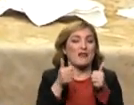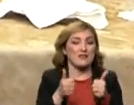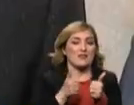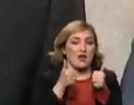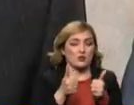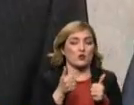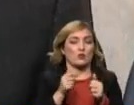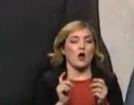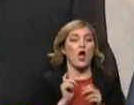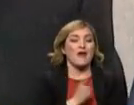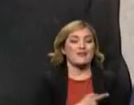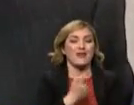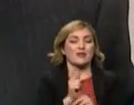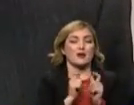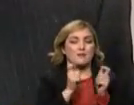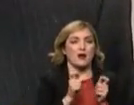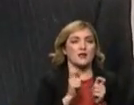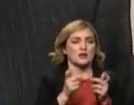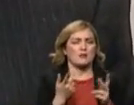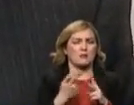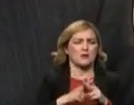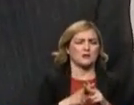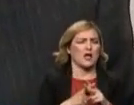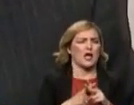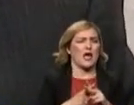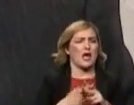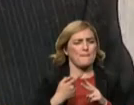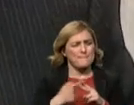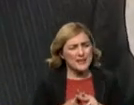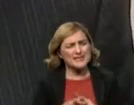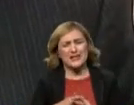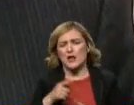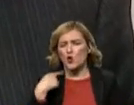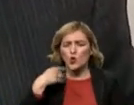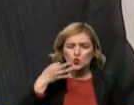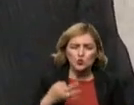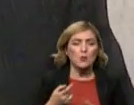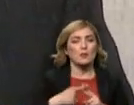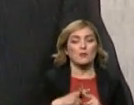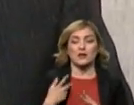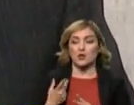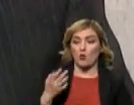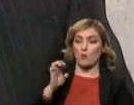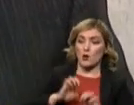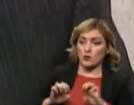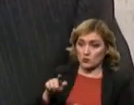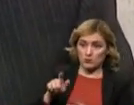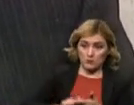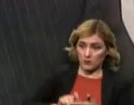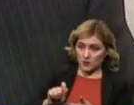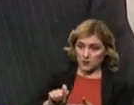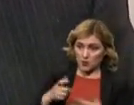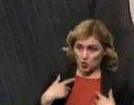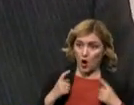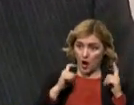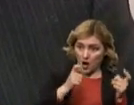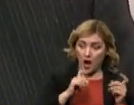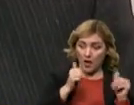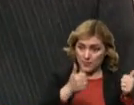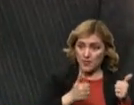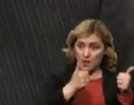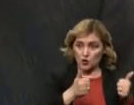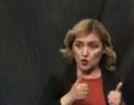los días de campaña. Porque el candidato, desde el momento en que se ha calificado, está habilitado para realizar promoción electoral